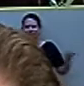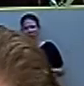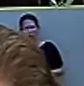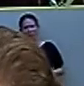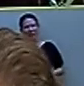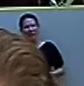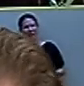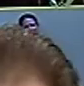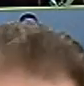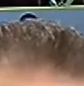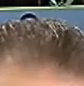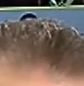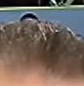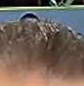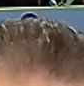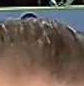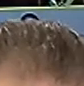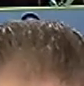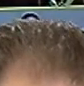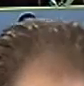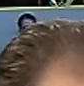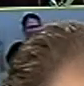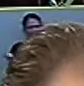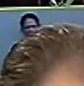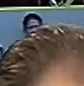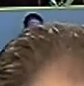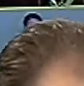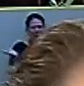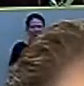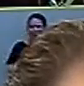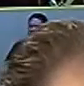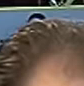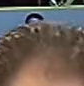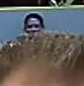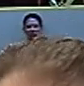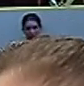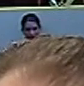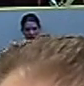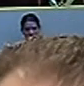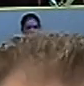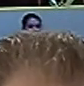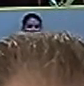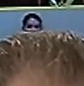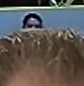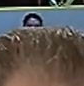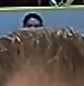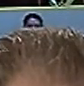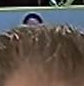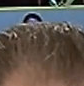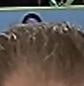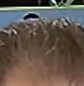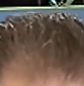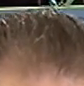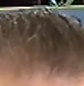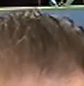la réplica del presente del gobierno la intervención de pablo iglesias y las sucesivas réplicas y dúplicas bueno vamos